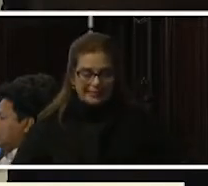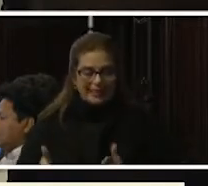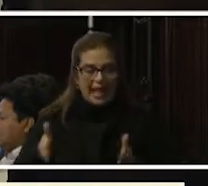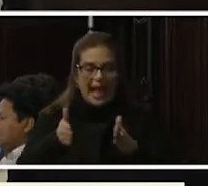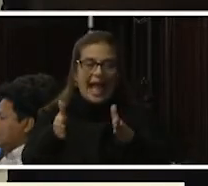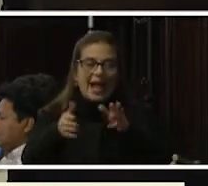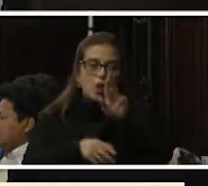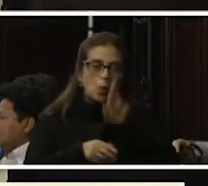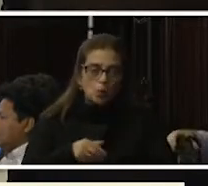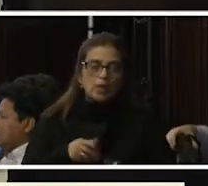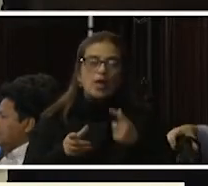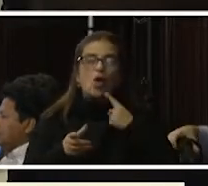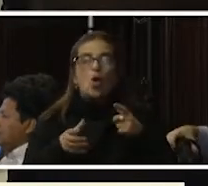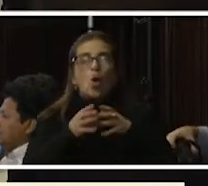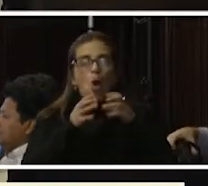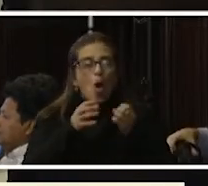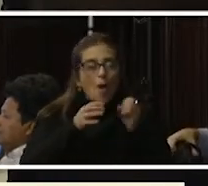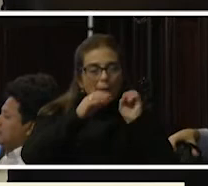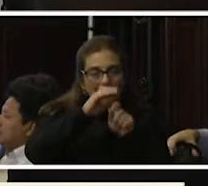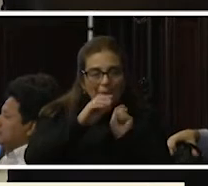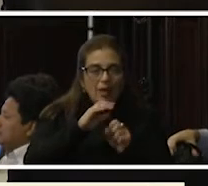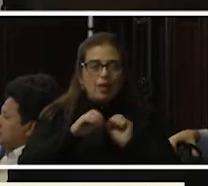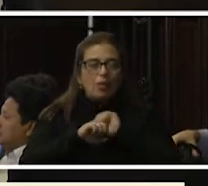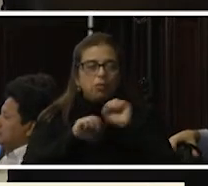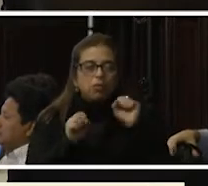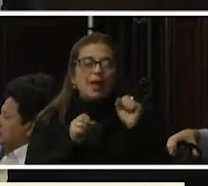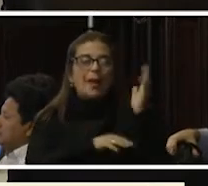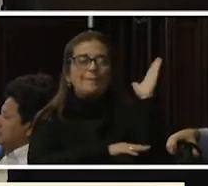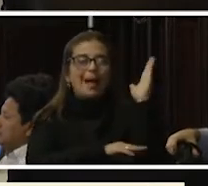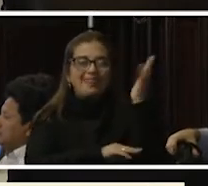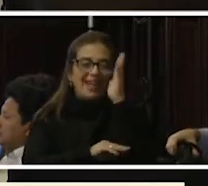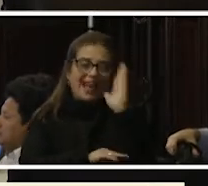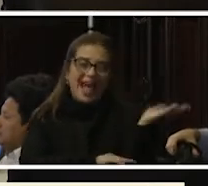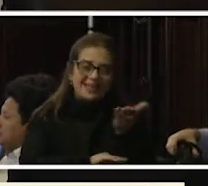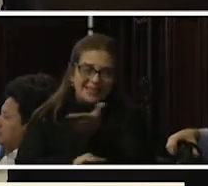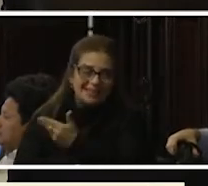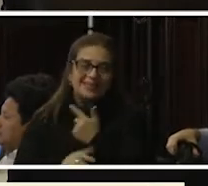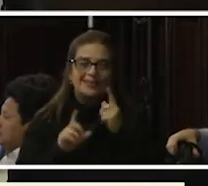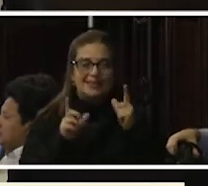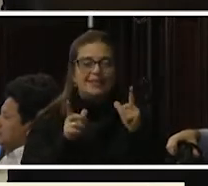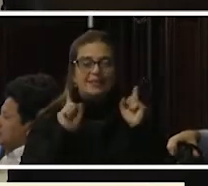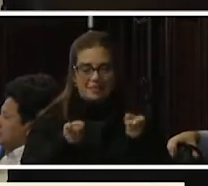petroleros, el ruido, trochas, madereras, senderos,